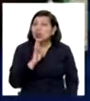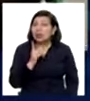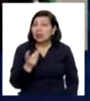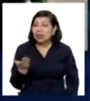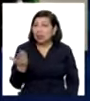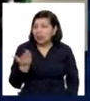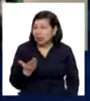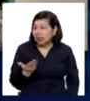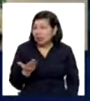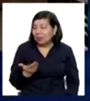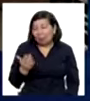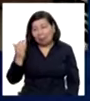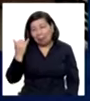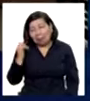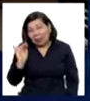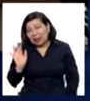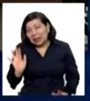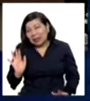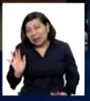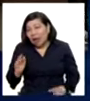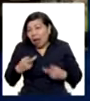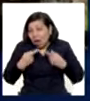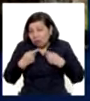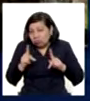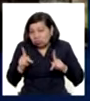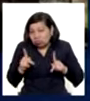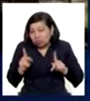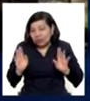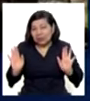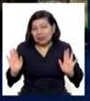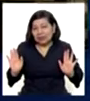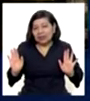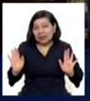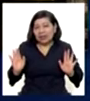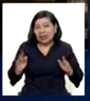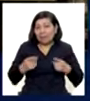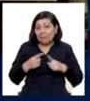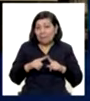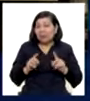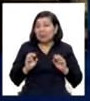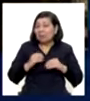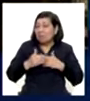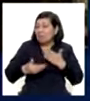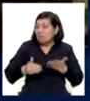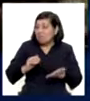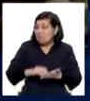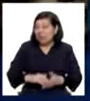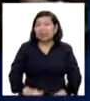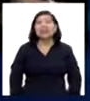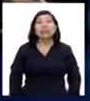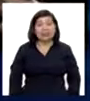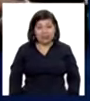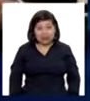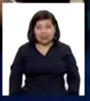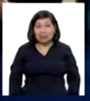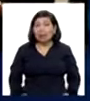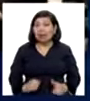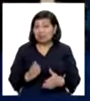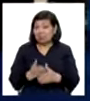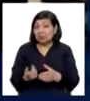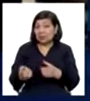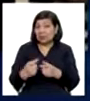convocatorias, ustedes, imagino que, claro, hacen la difusión, lo ideal es que, claro, a través de un medio de comunicación, mayor cantidad de empresas se interesen y